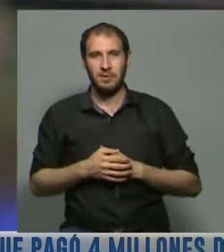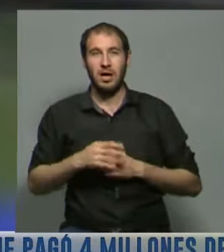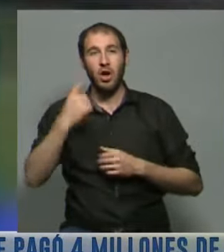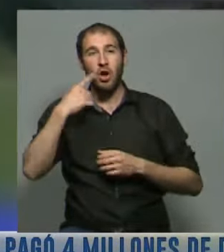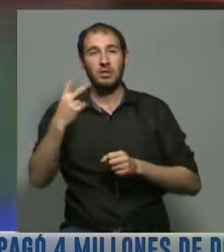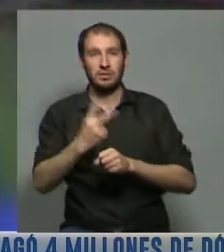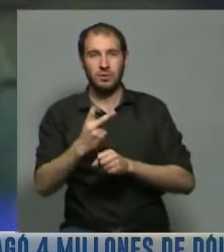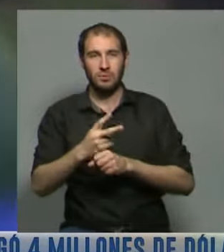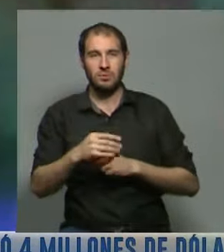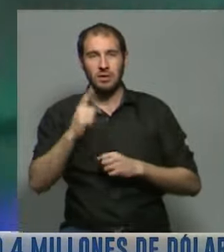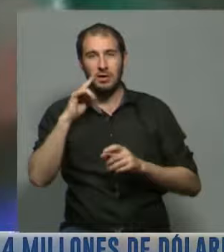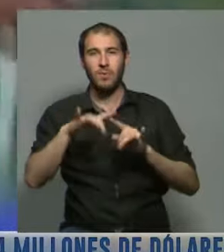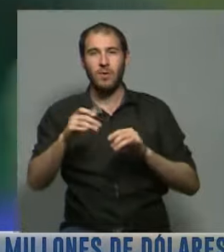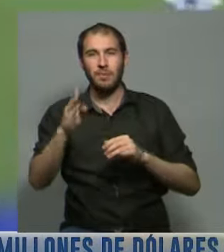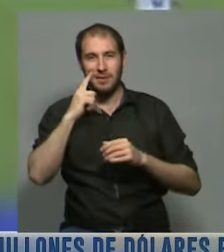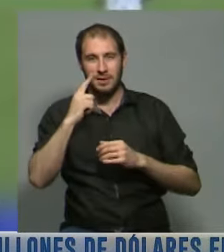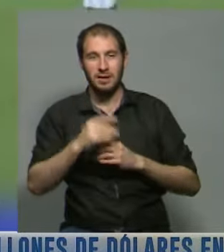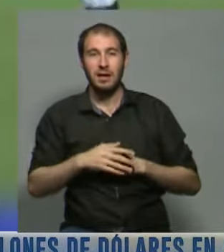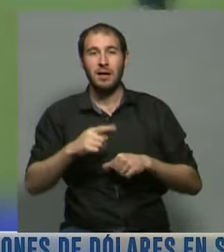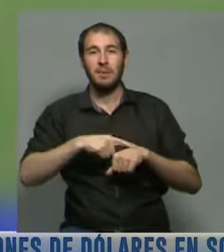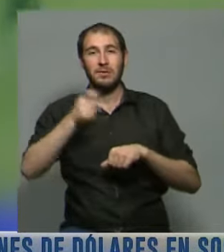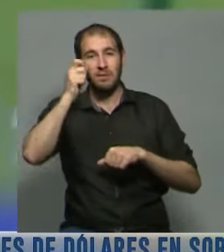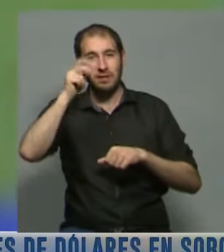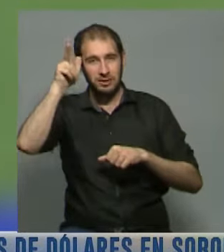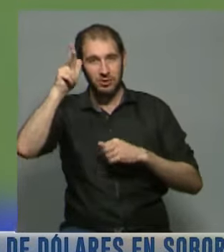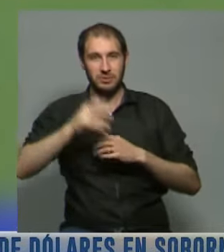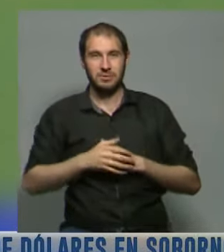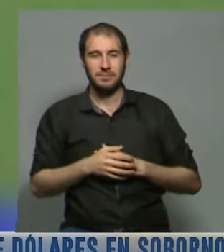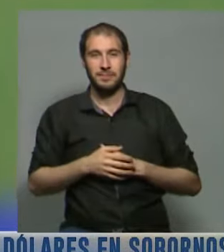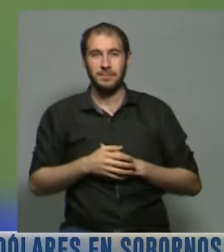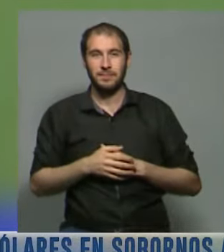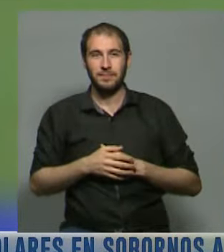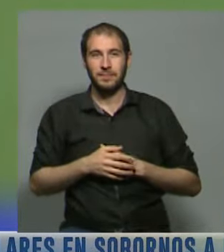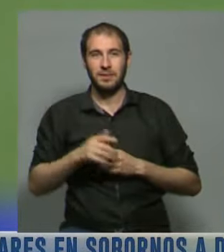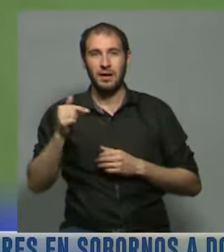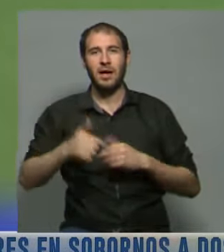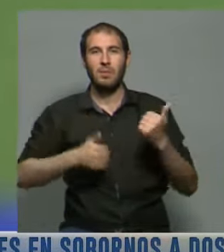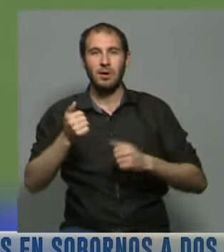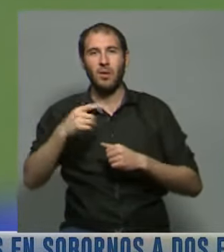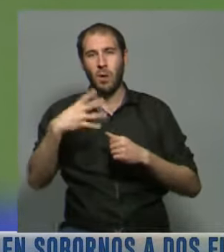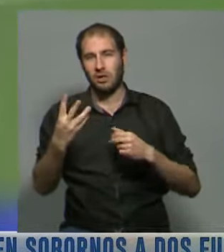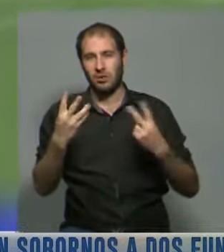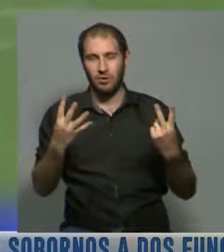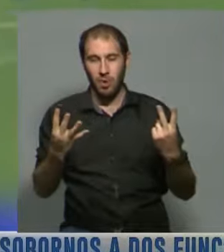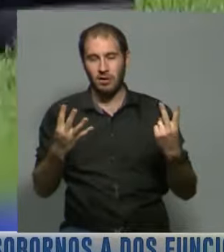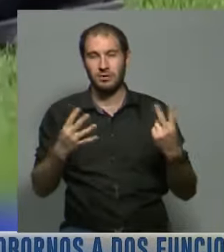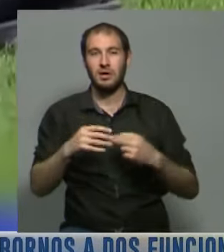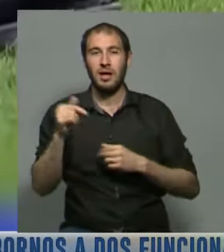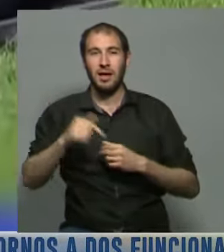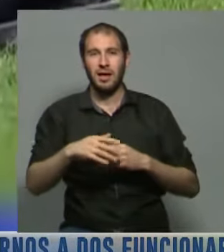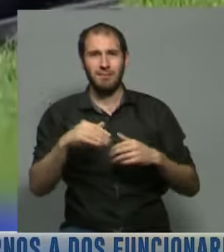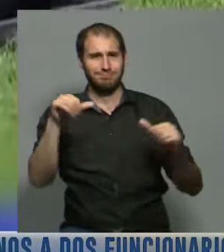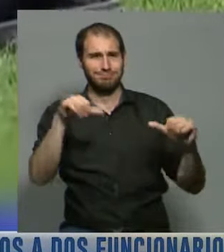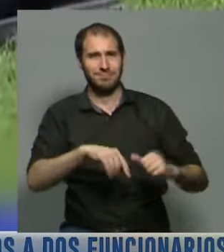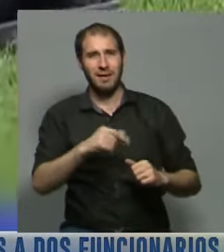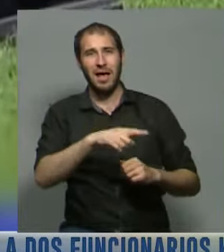gol de Iwobi. Ya a los 28 de la segunda parte, terminó sentenciando el partido 4-2 y este resultado que no le sirve, ya